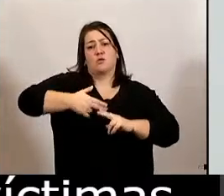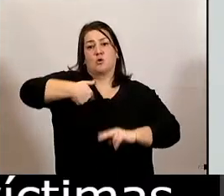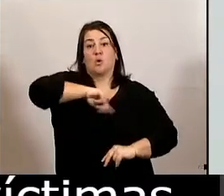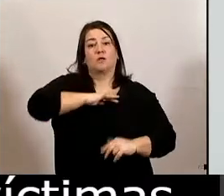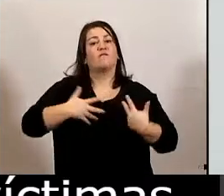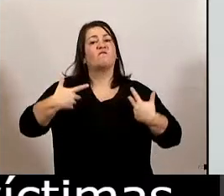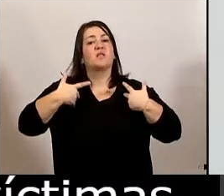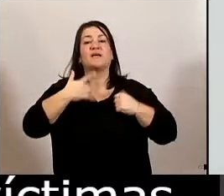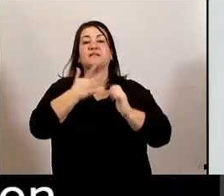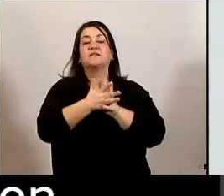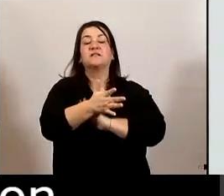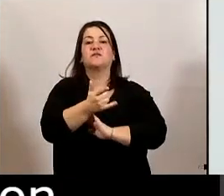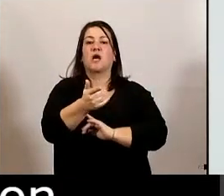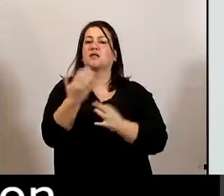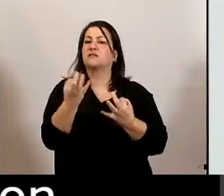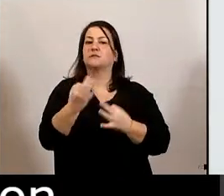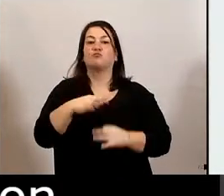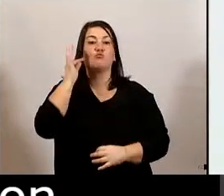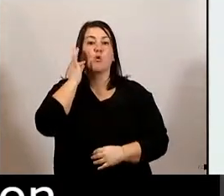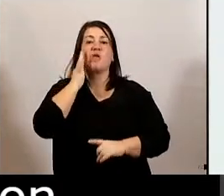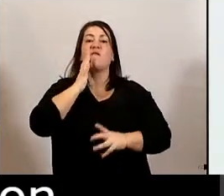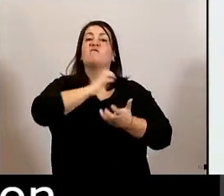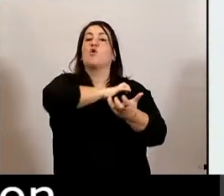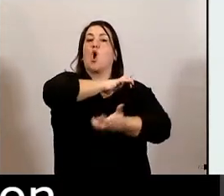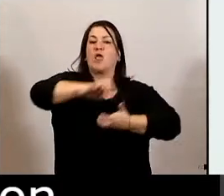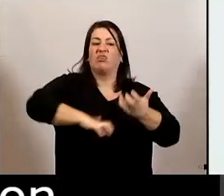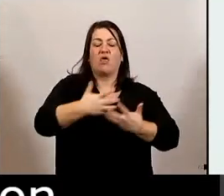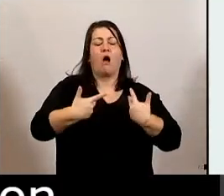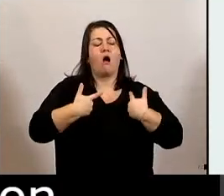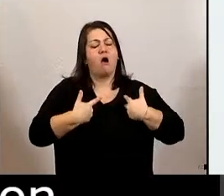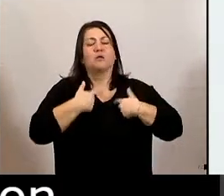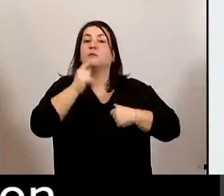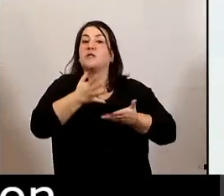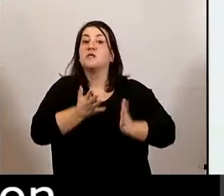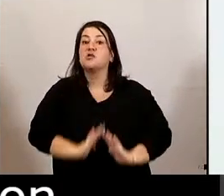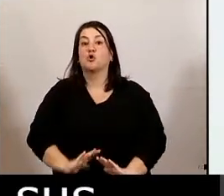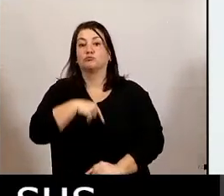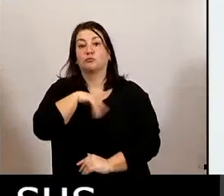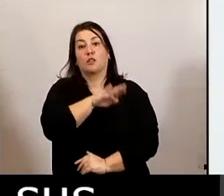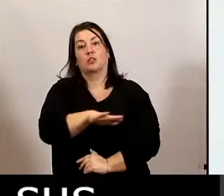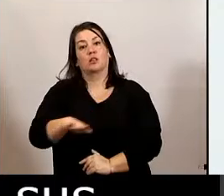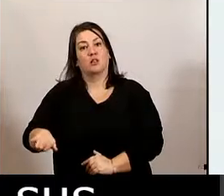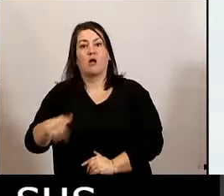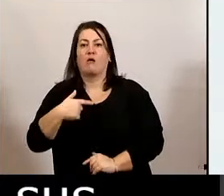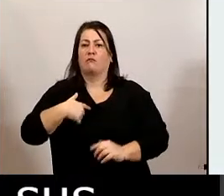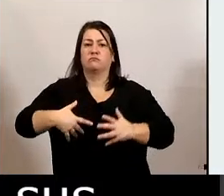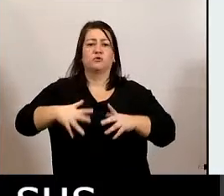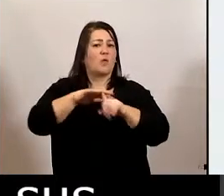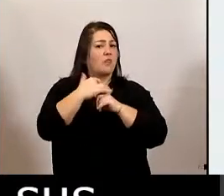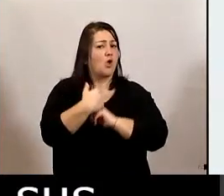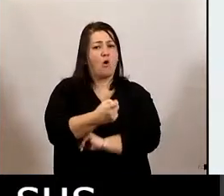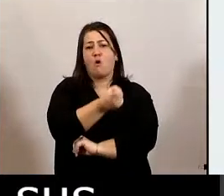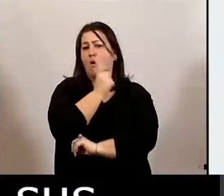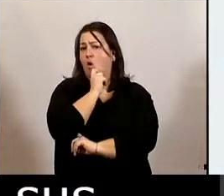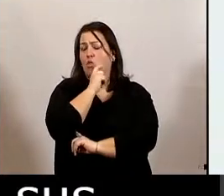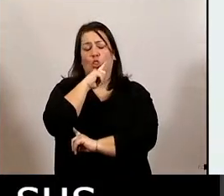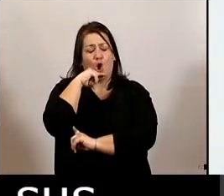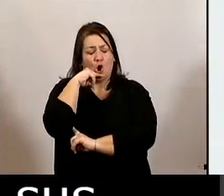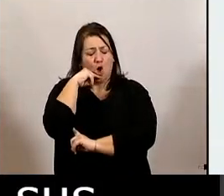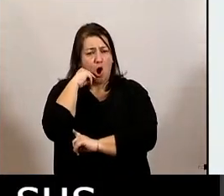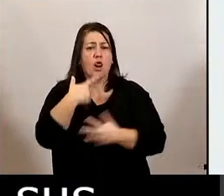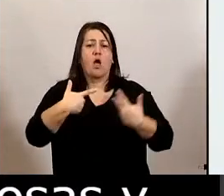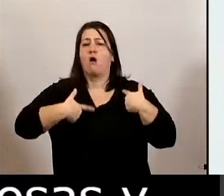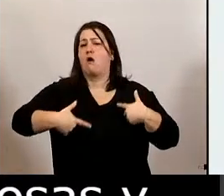las mujeres que sufren violencia, pero también sus hijos, que desde la infancia viven situaciones muy dolorosas y que en los casos más